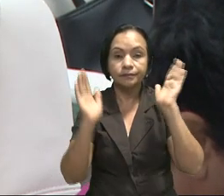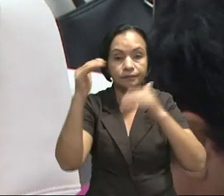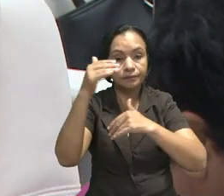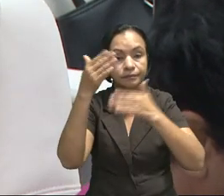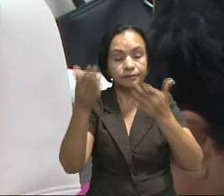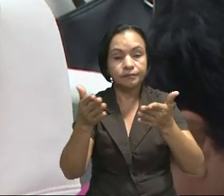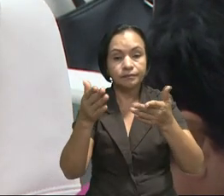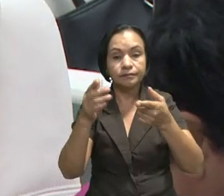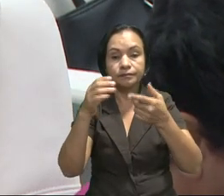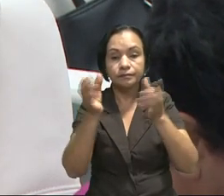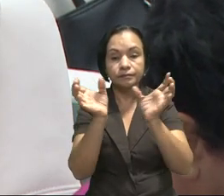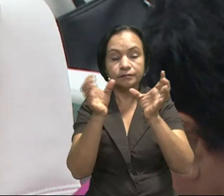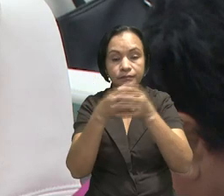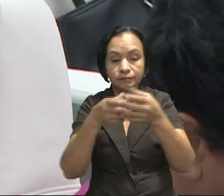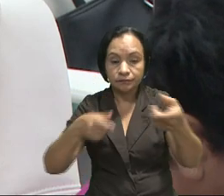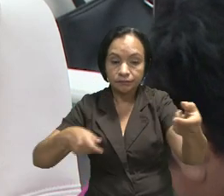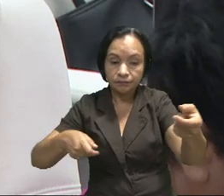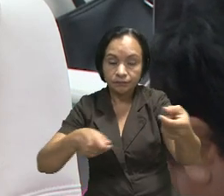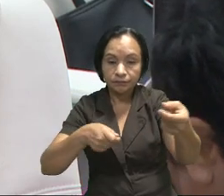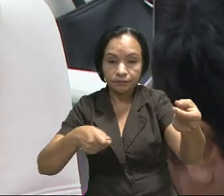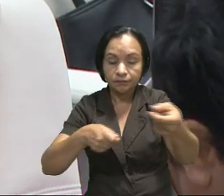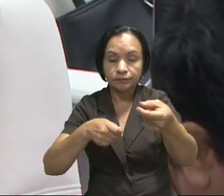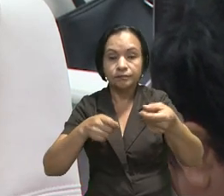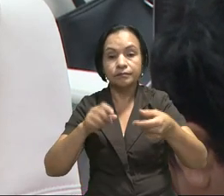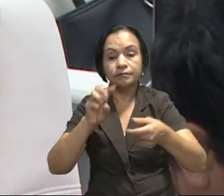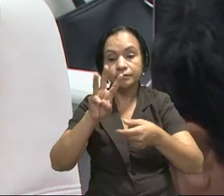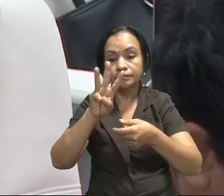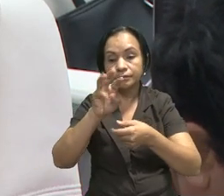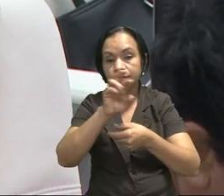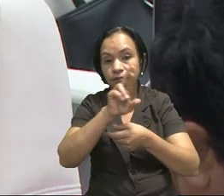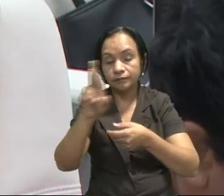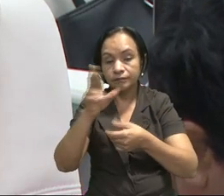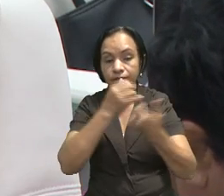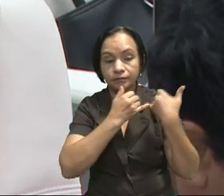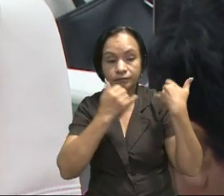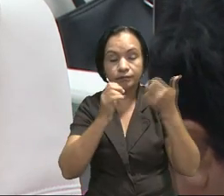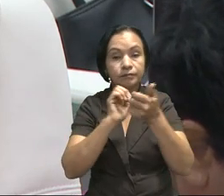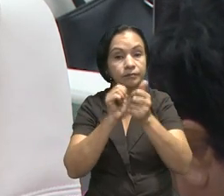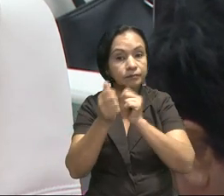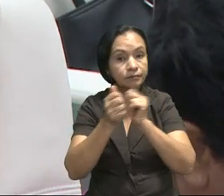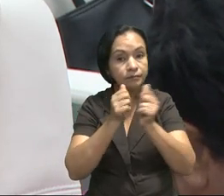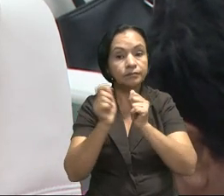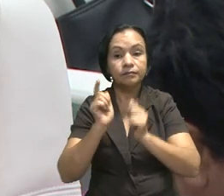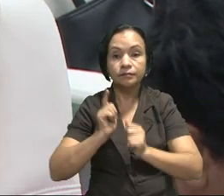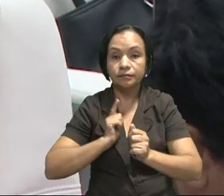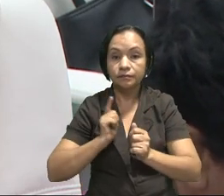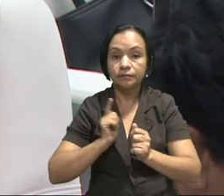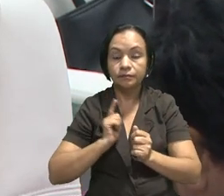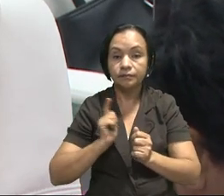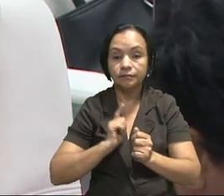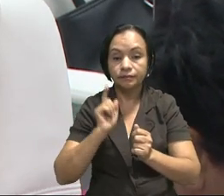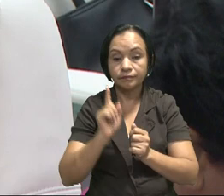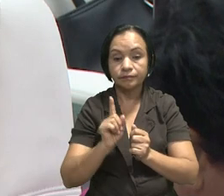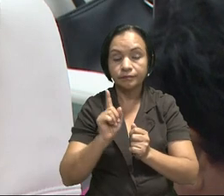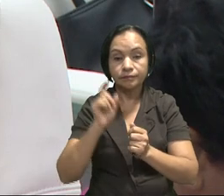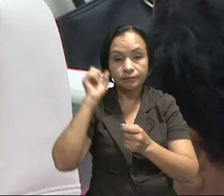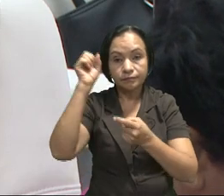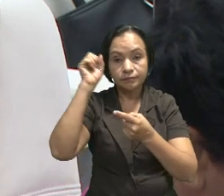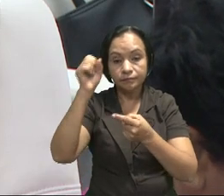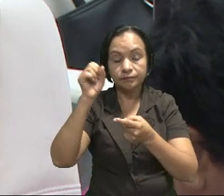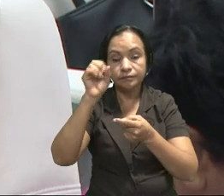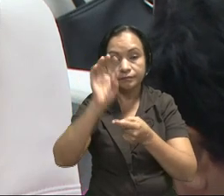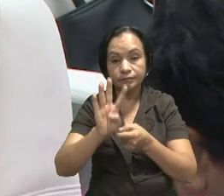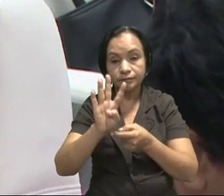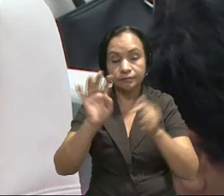el Madison Club de Billares, Bar and Pool, Instituto Nicaragüense de Deportes, por haber obtenido el primer lugar en el